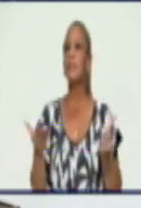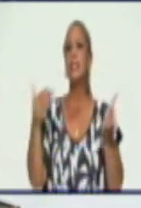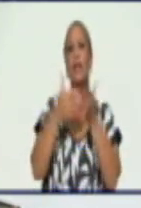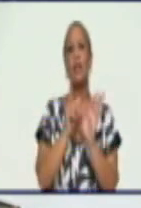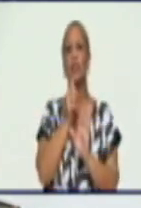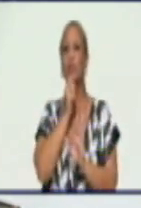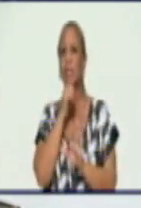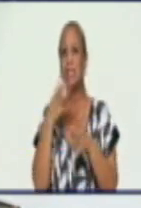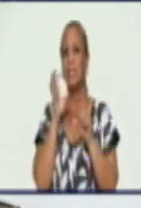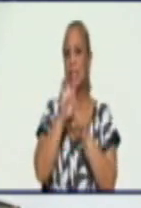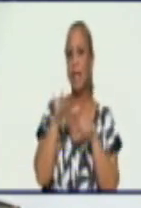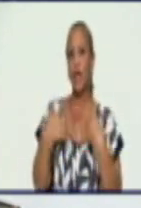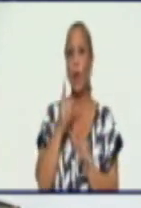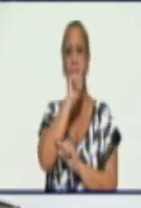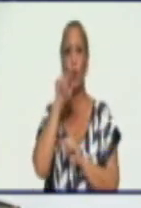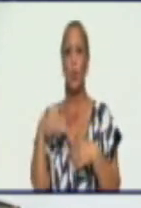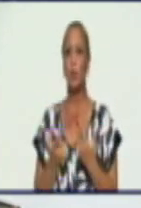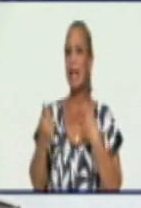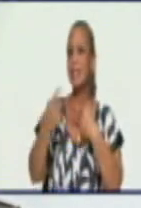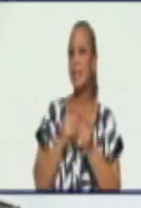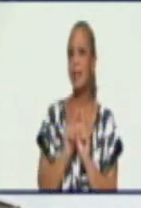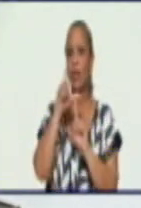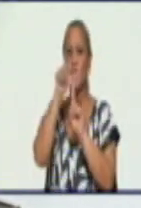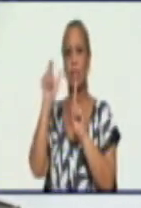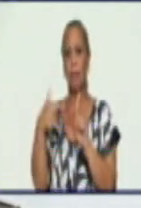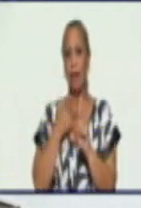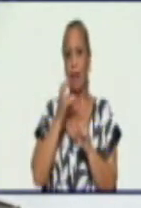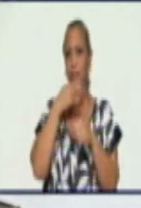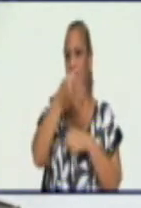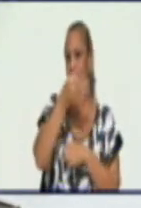población preguntas acerca de los temas que han sido abordados en este programa propósito